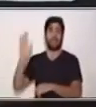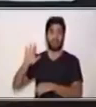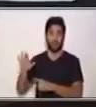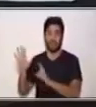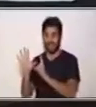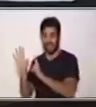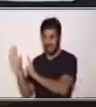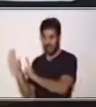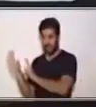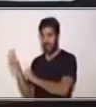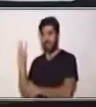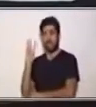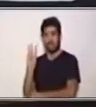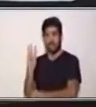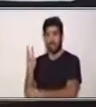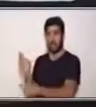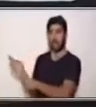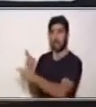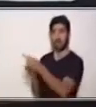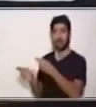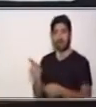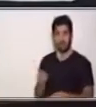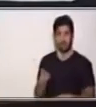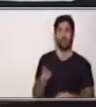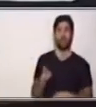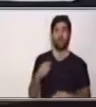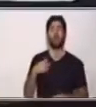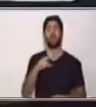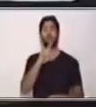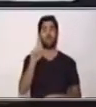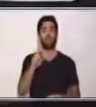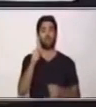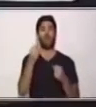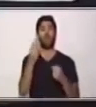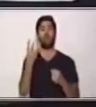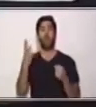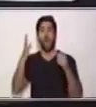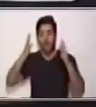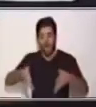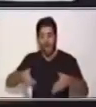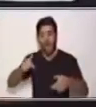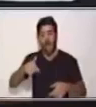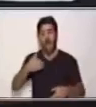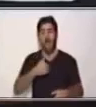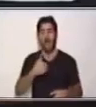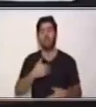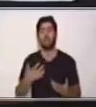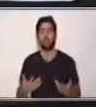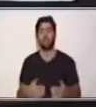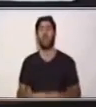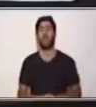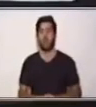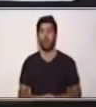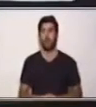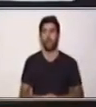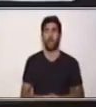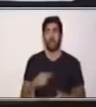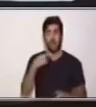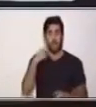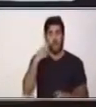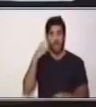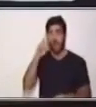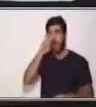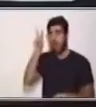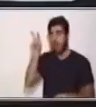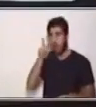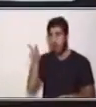regresan 3. ¿Cuántos cerdos están en el corral? Entonces, lo que voy a hacer es, mis datos, yo tengo que